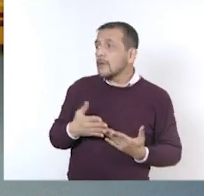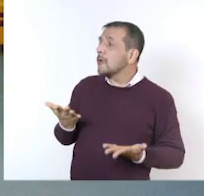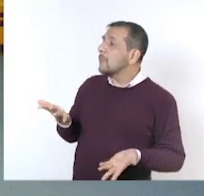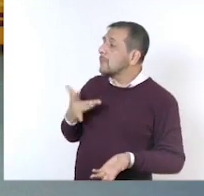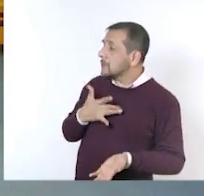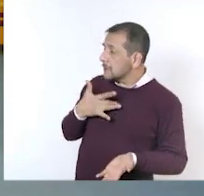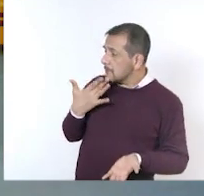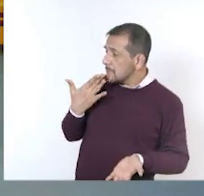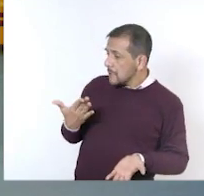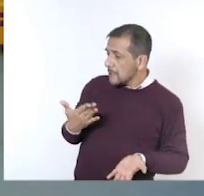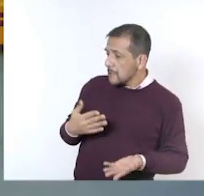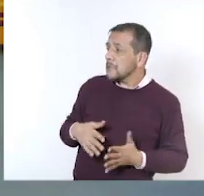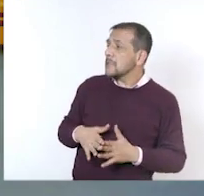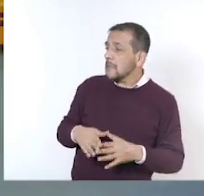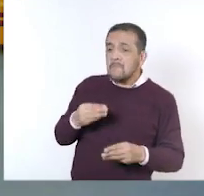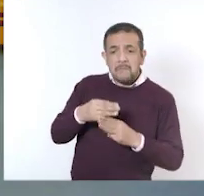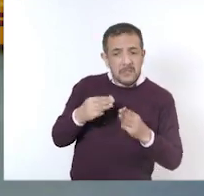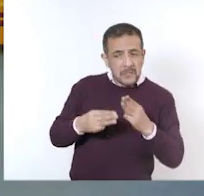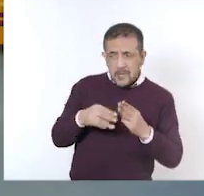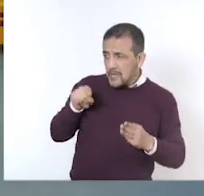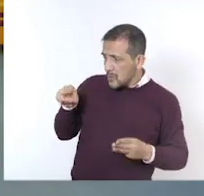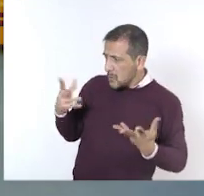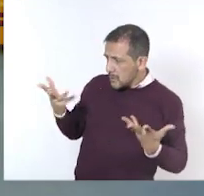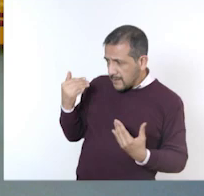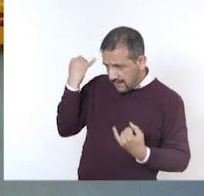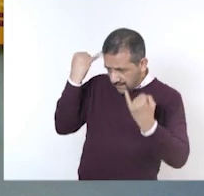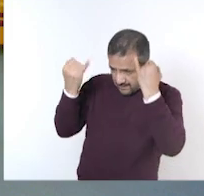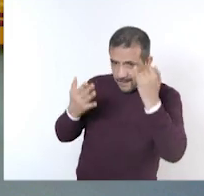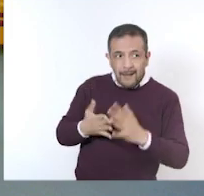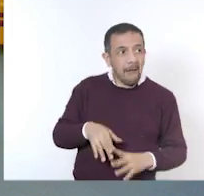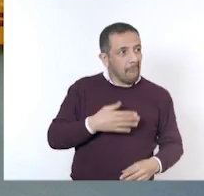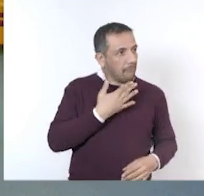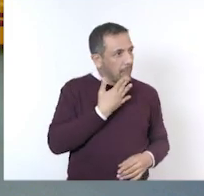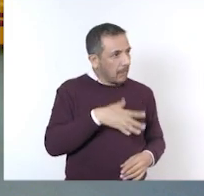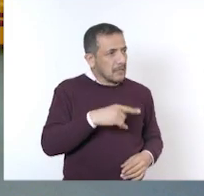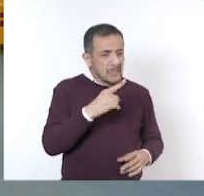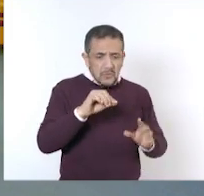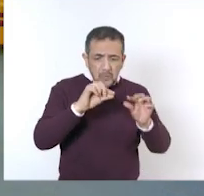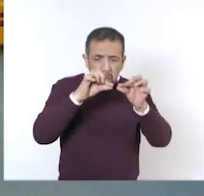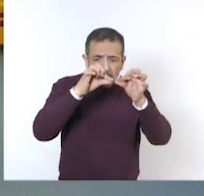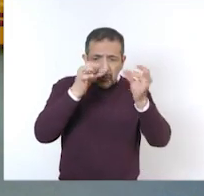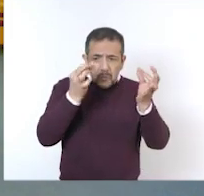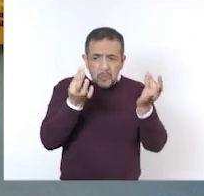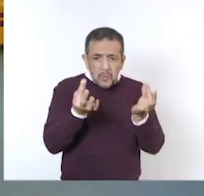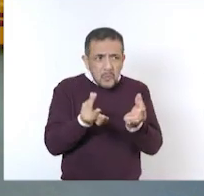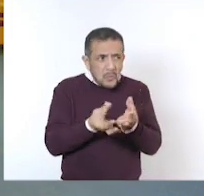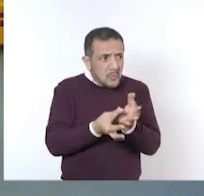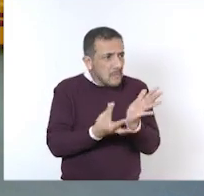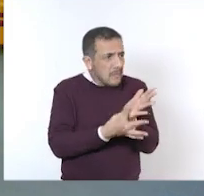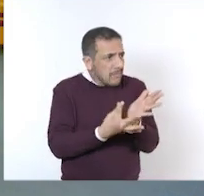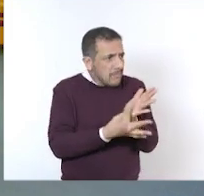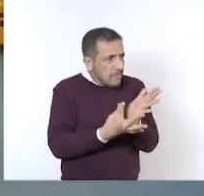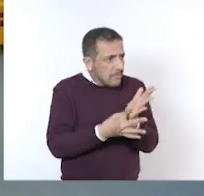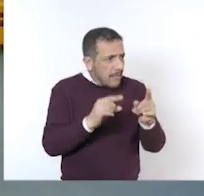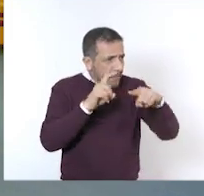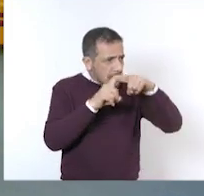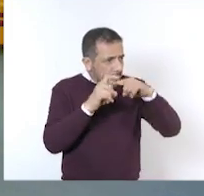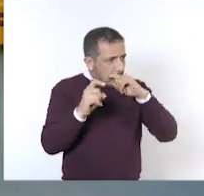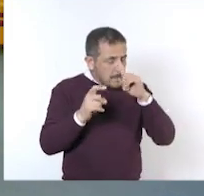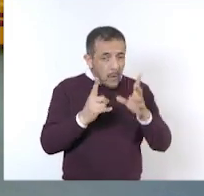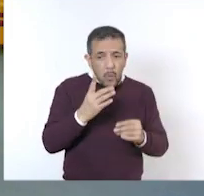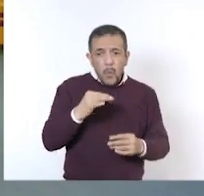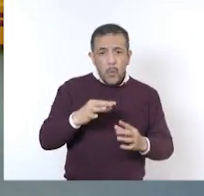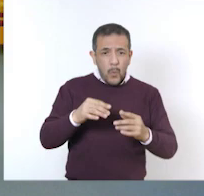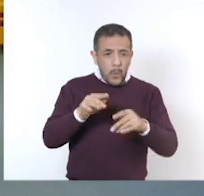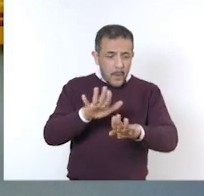Bueno, pues, ¿qué te pareció crear los instrumentos de juego? Muy interesante, sobre todo porque es un simple gancho. Así es. Una media,